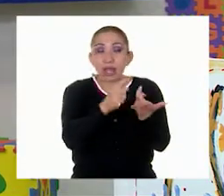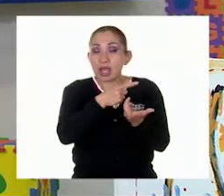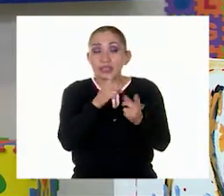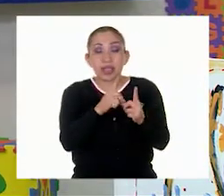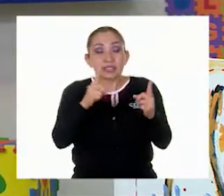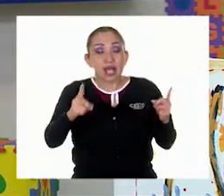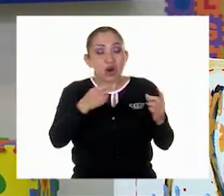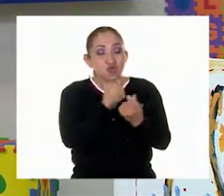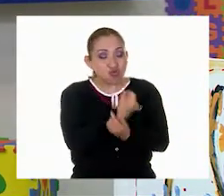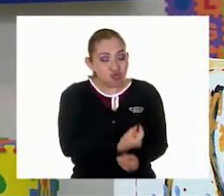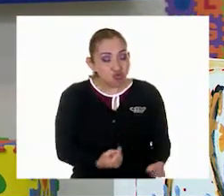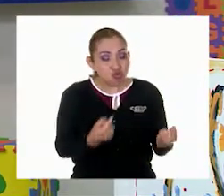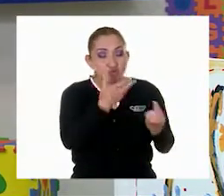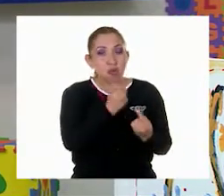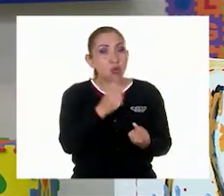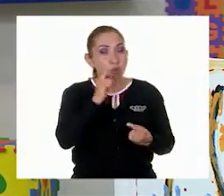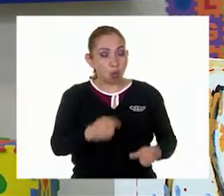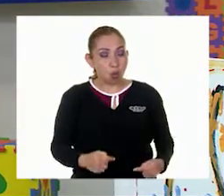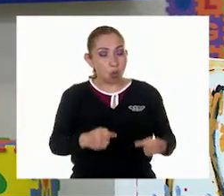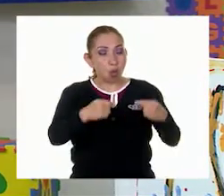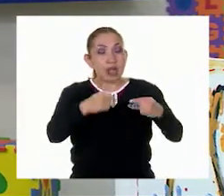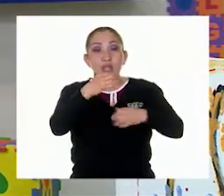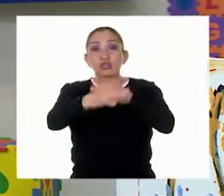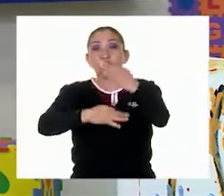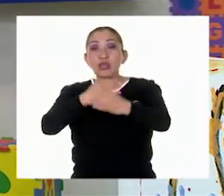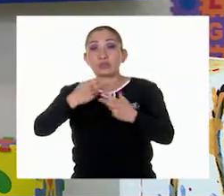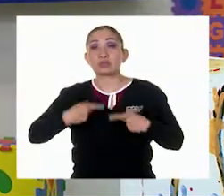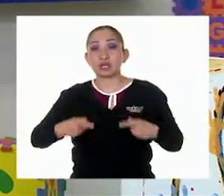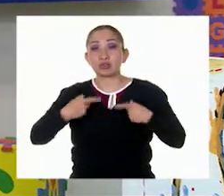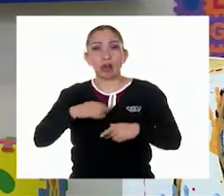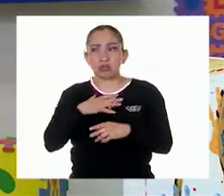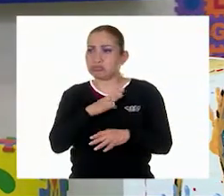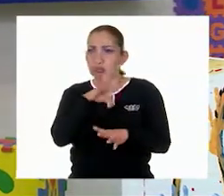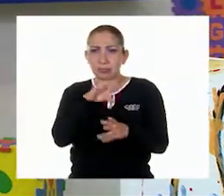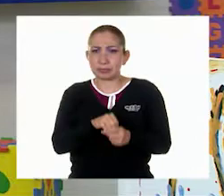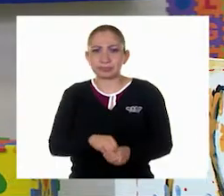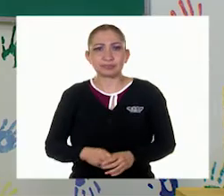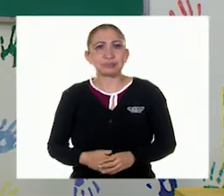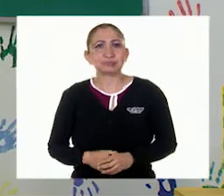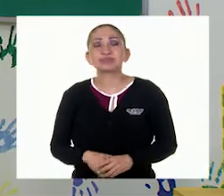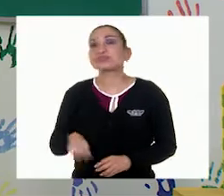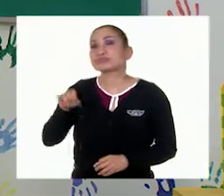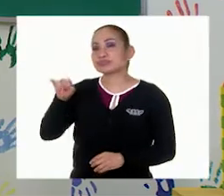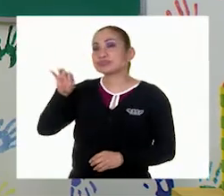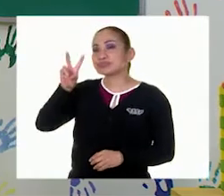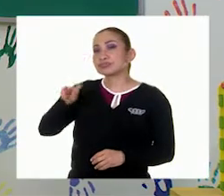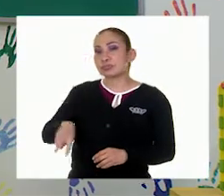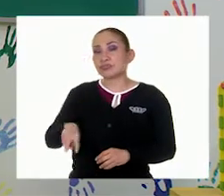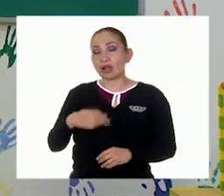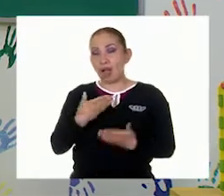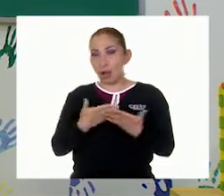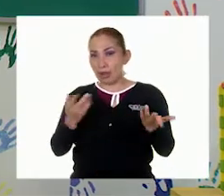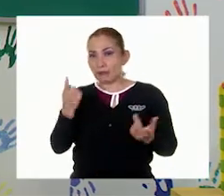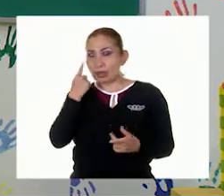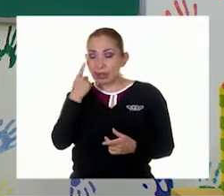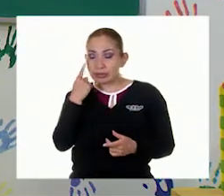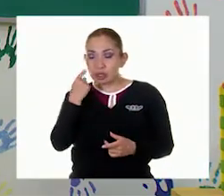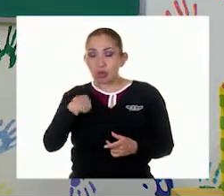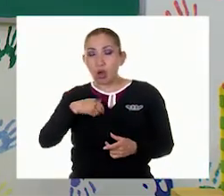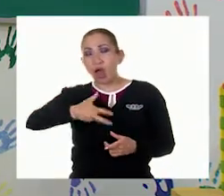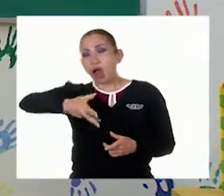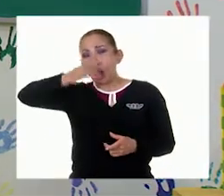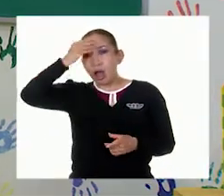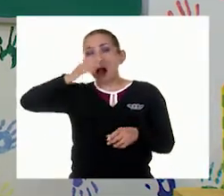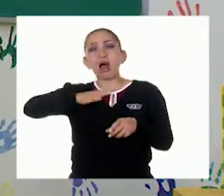pleno de las niñas y de los niños y de todas las personas en general. Así es. Ahora, lo que vamos a